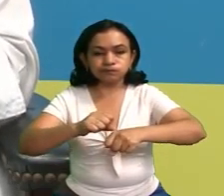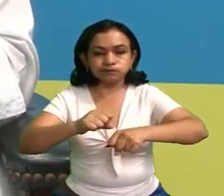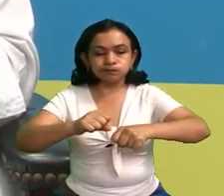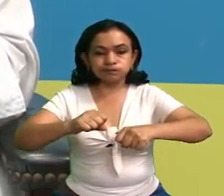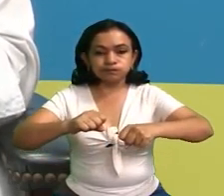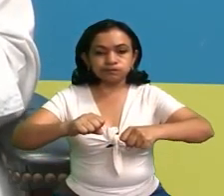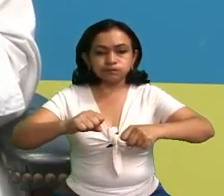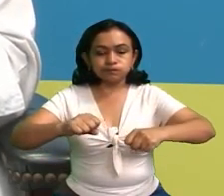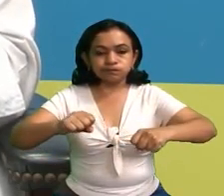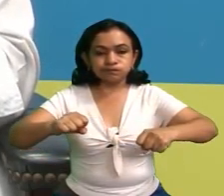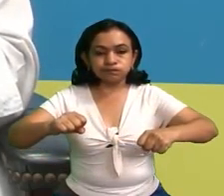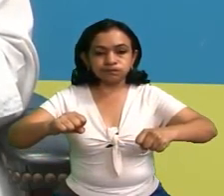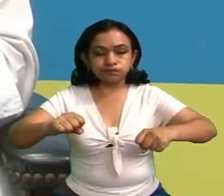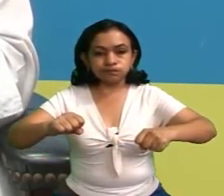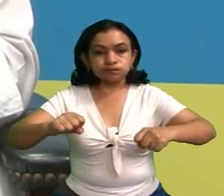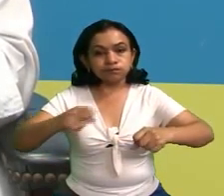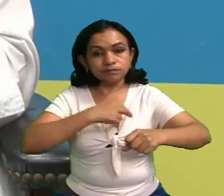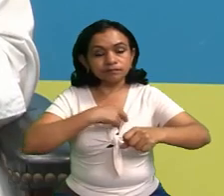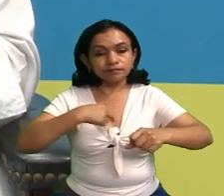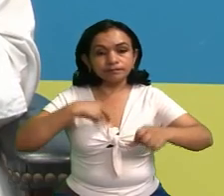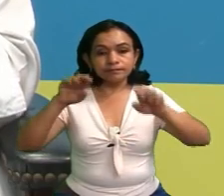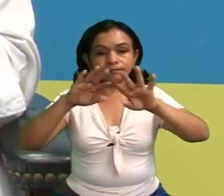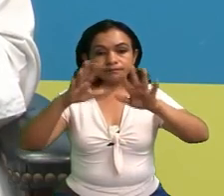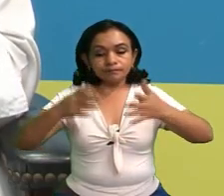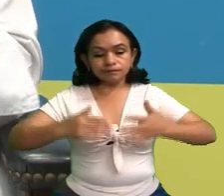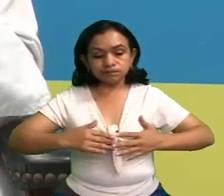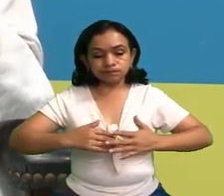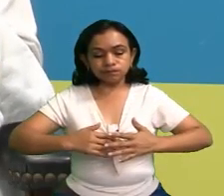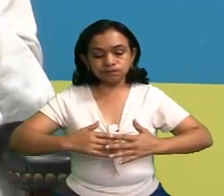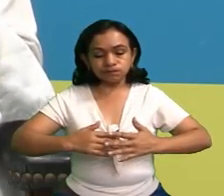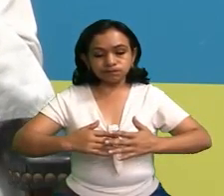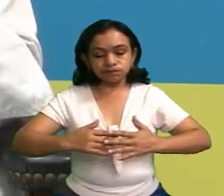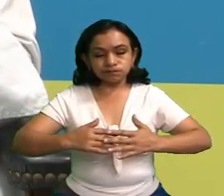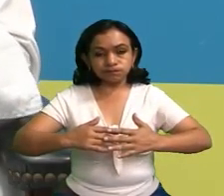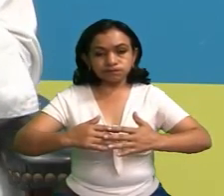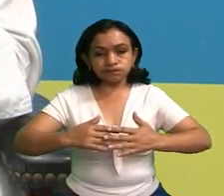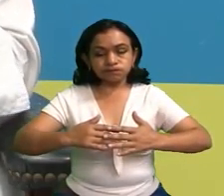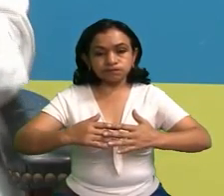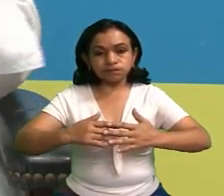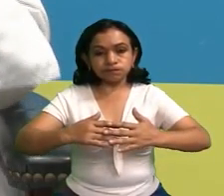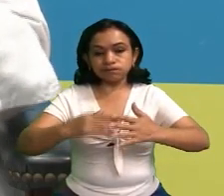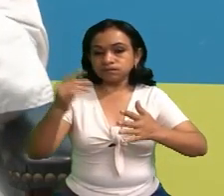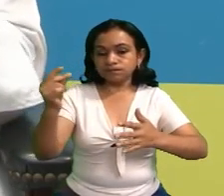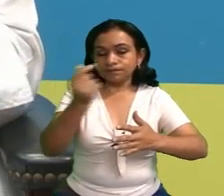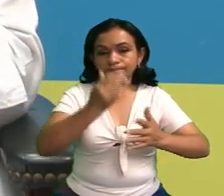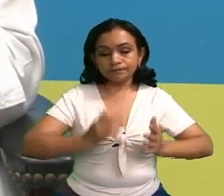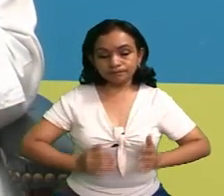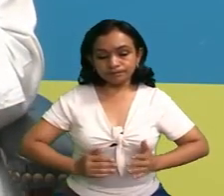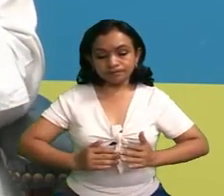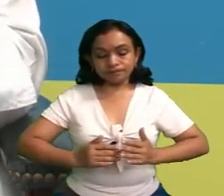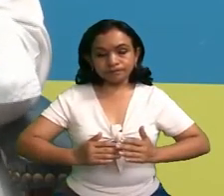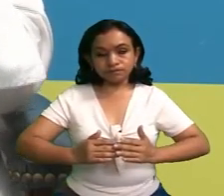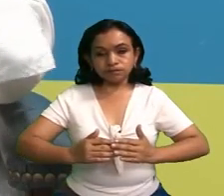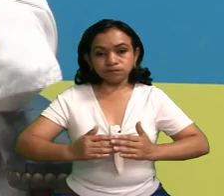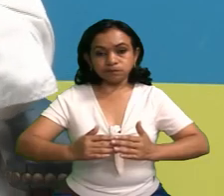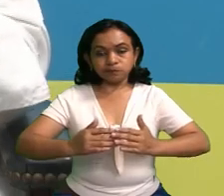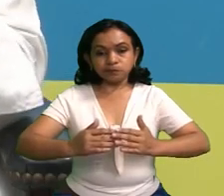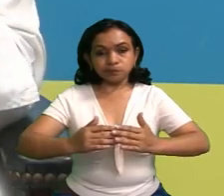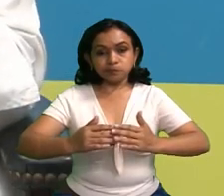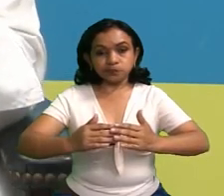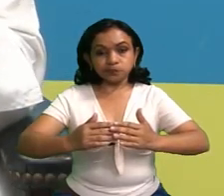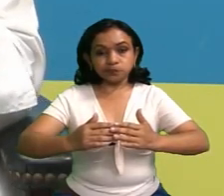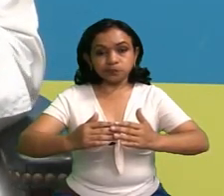de peso, como suele suceder en las embarazadas, que tienen un aumento de repente brusco y se le nota